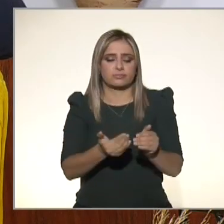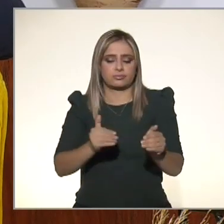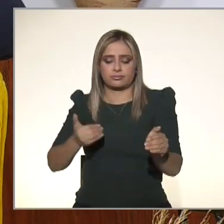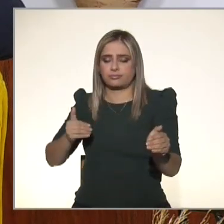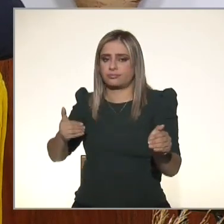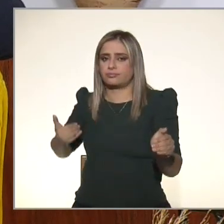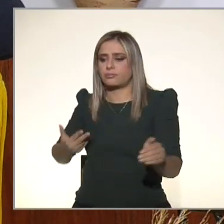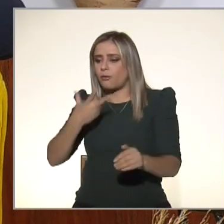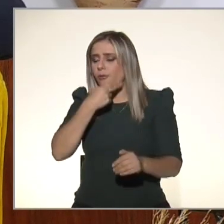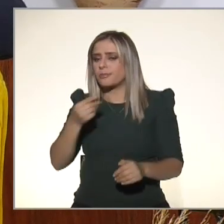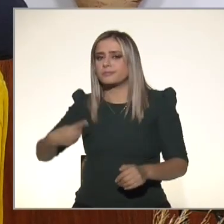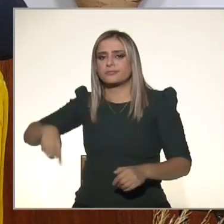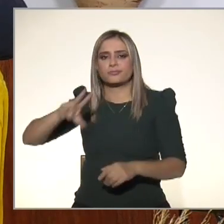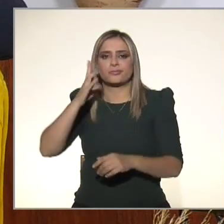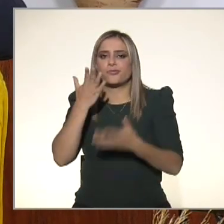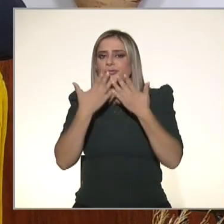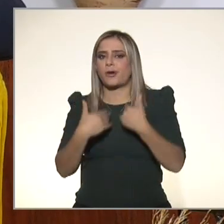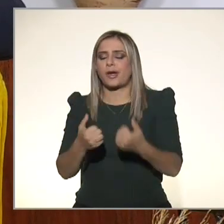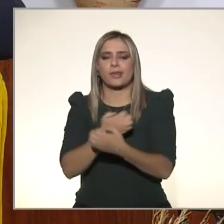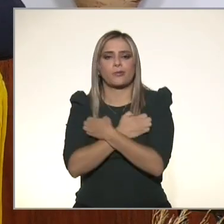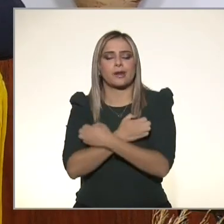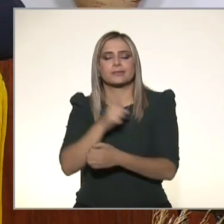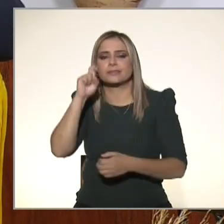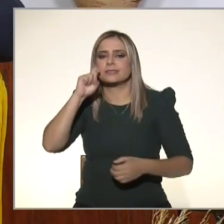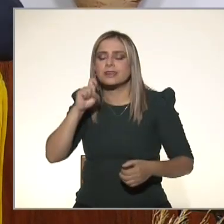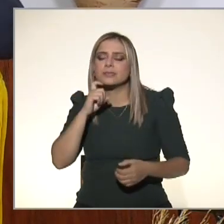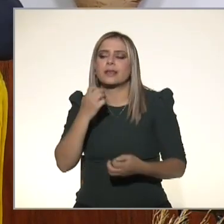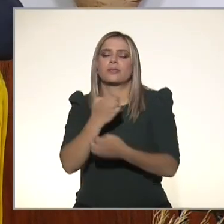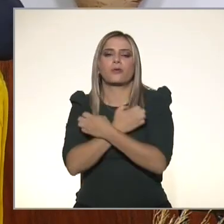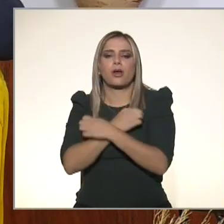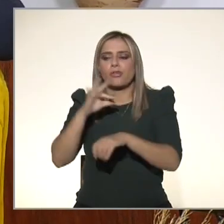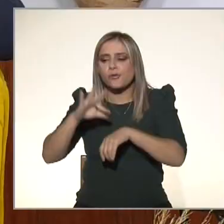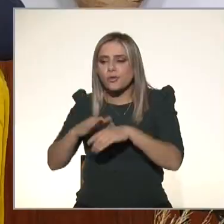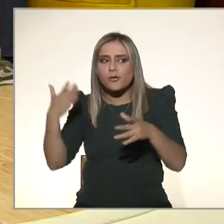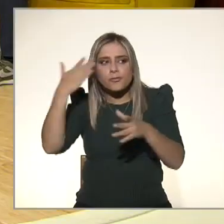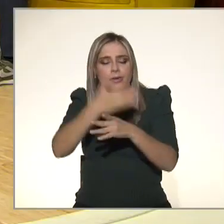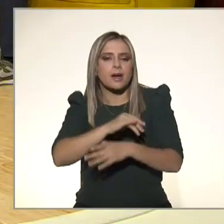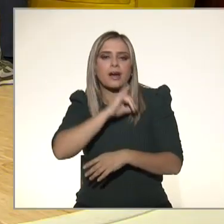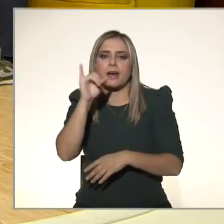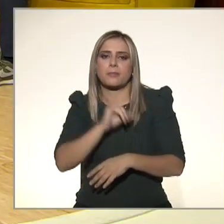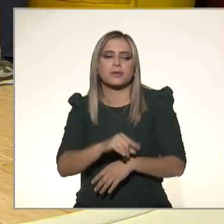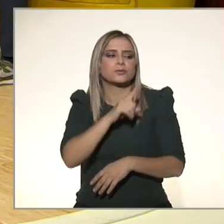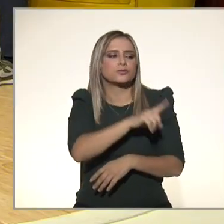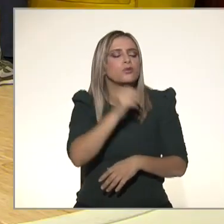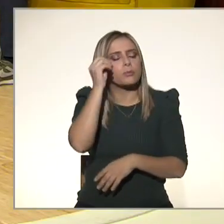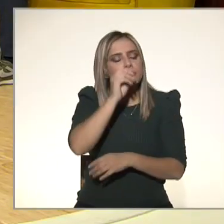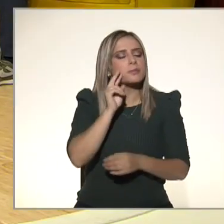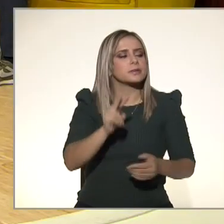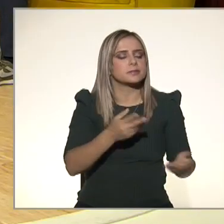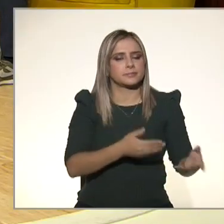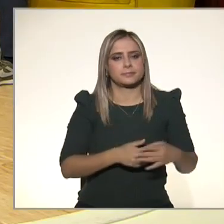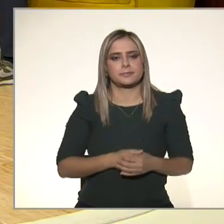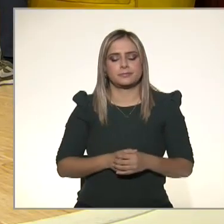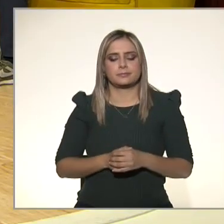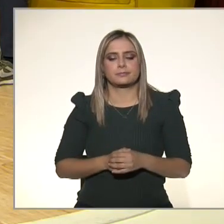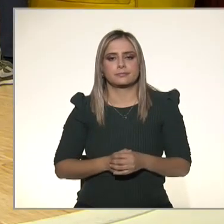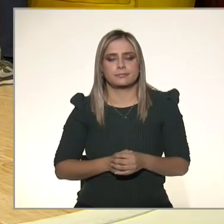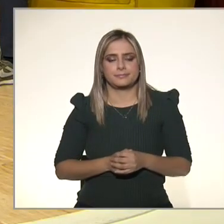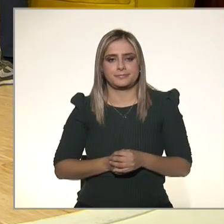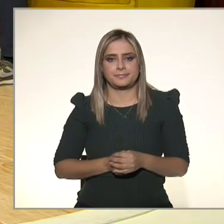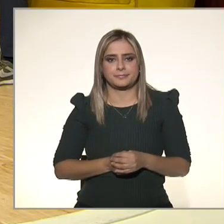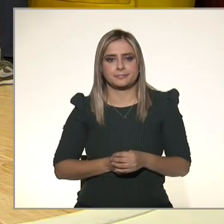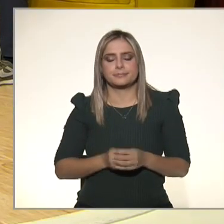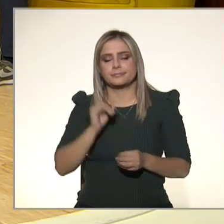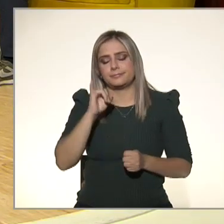como especialistas que ven más hombres que mujeres normalmente? Pues definitivamente la atención que